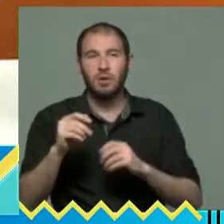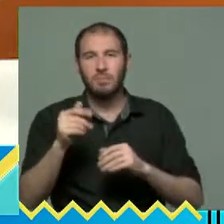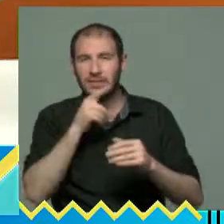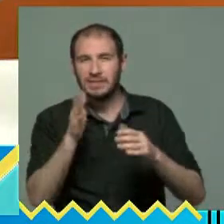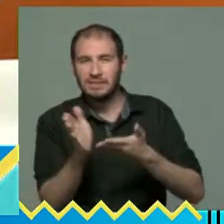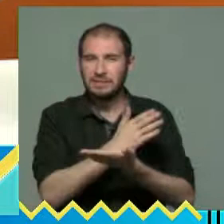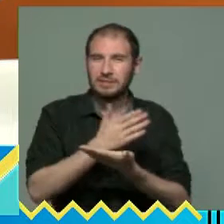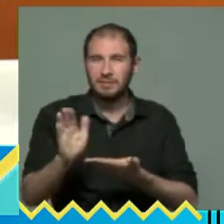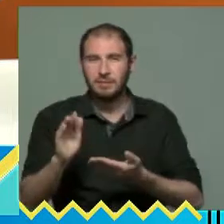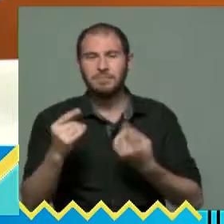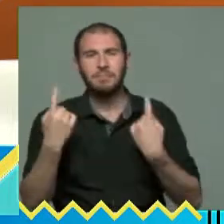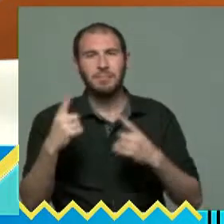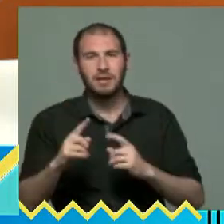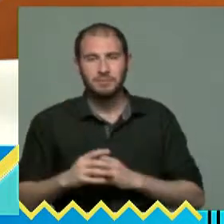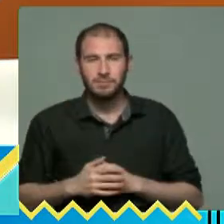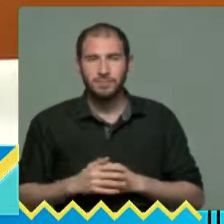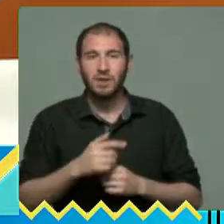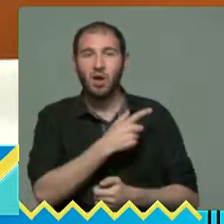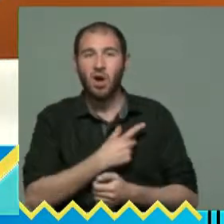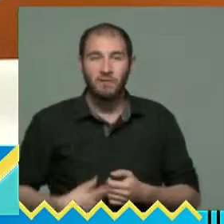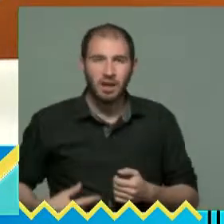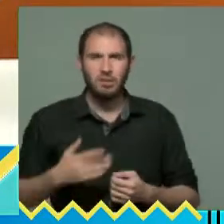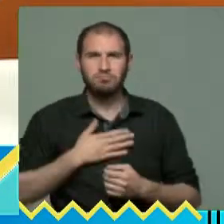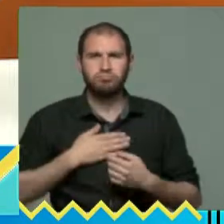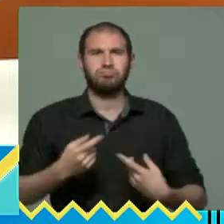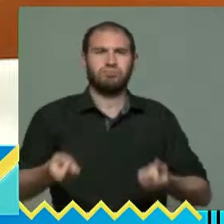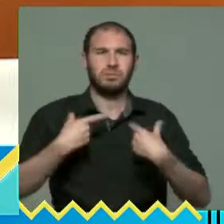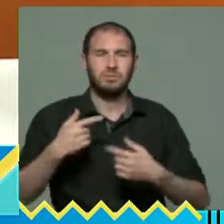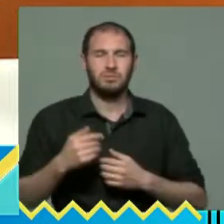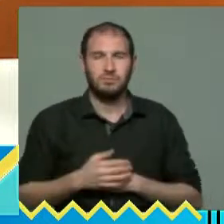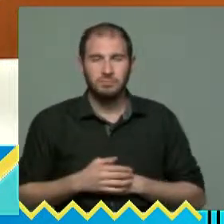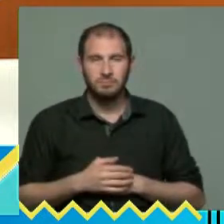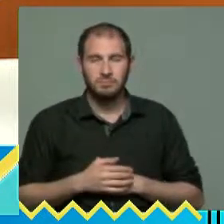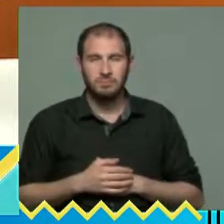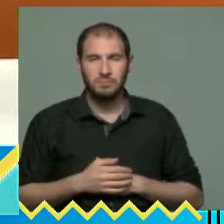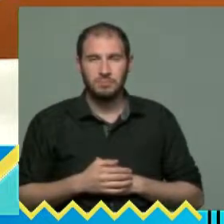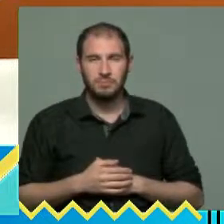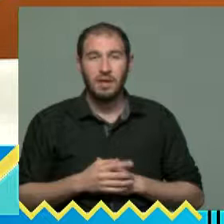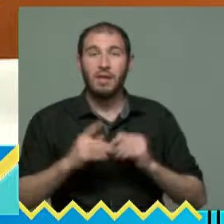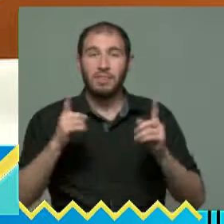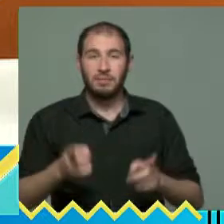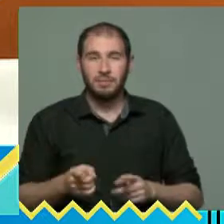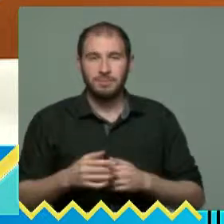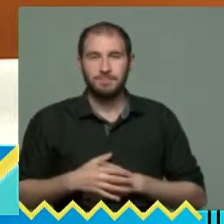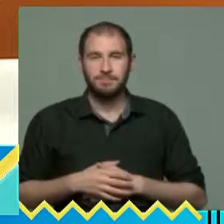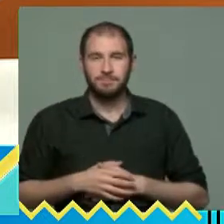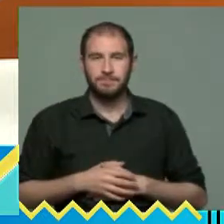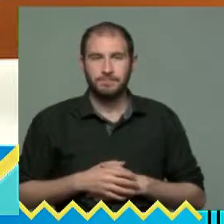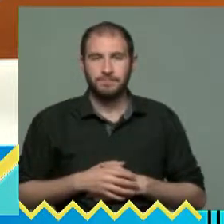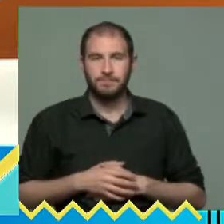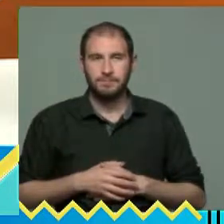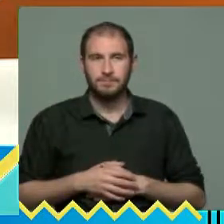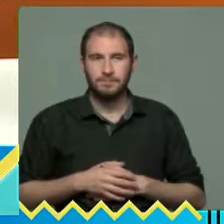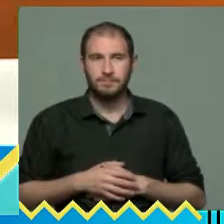partido, más ecuánime, pero yo creo que el gobernador se cargó la elección al hombro e incluso